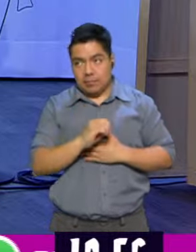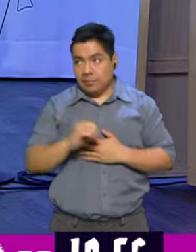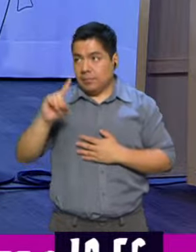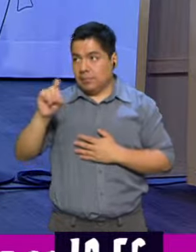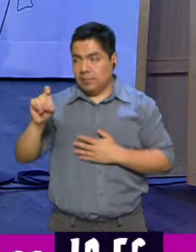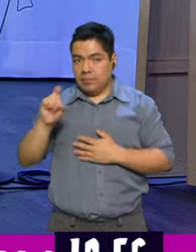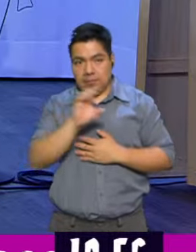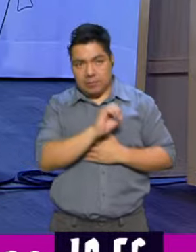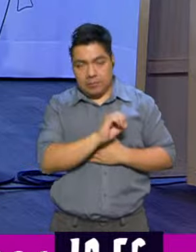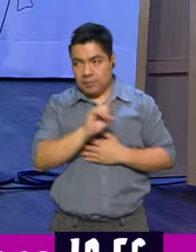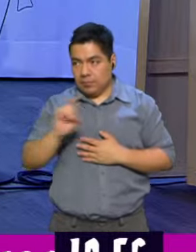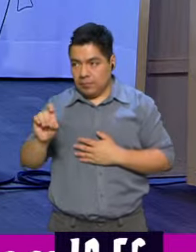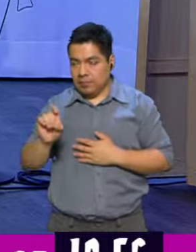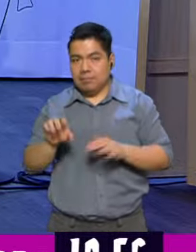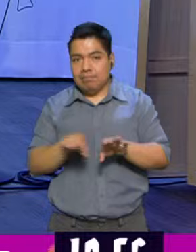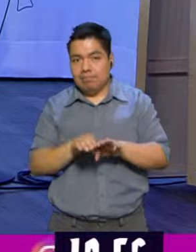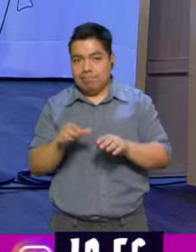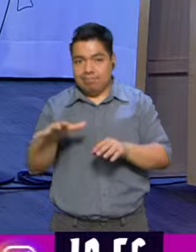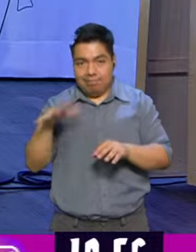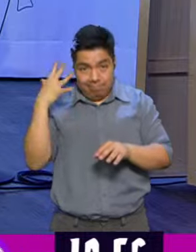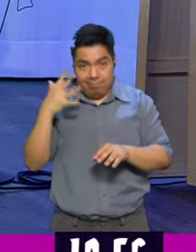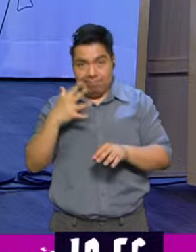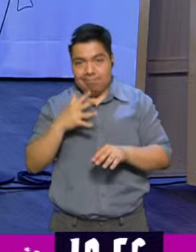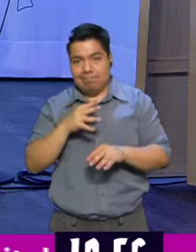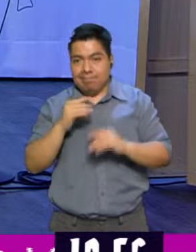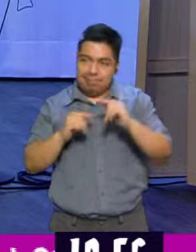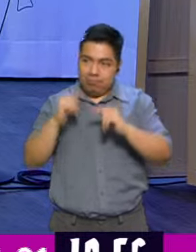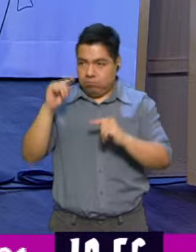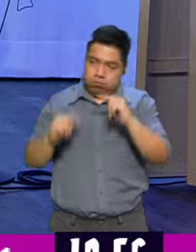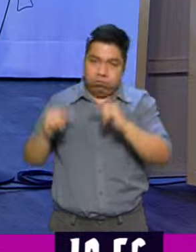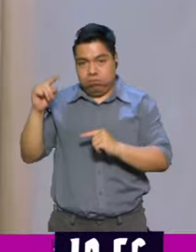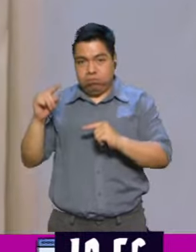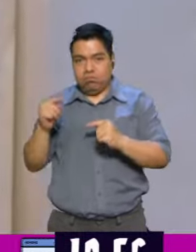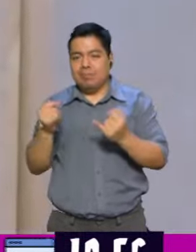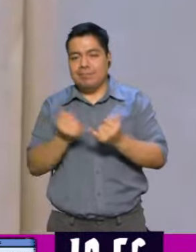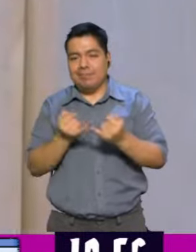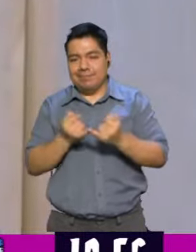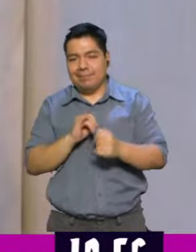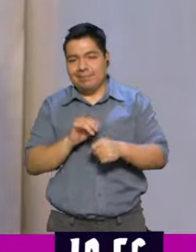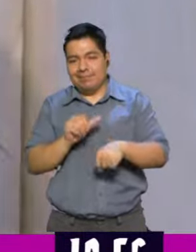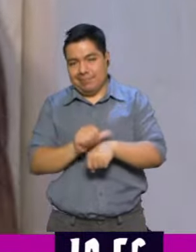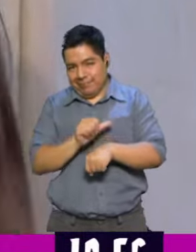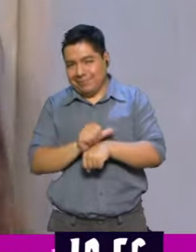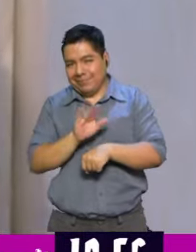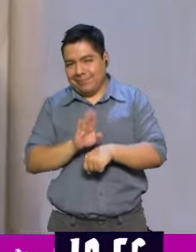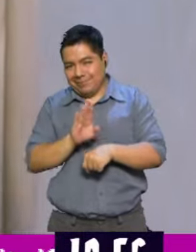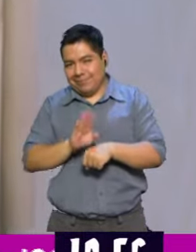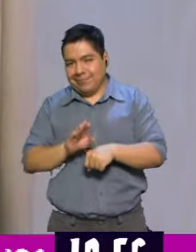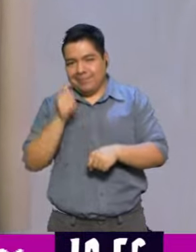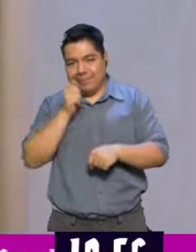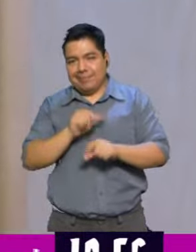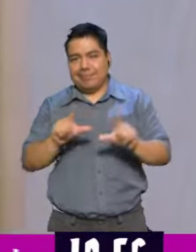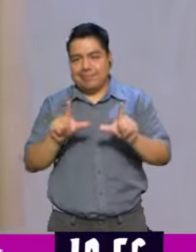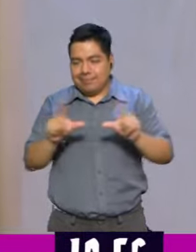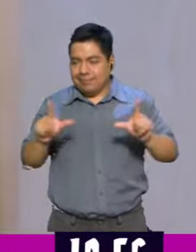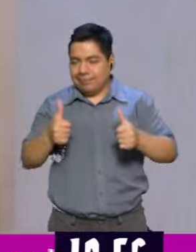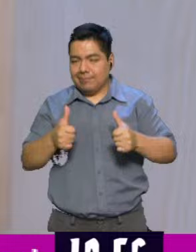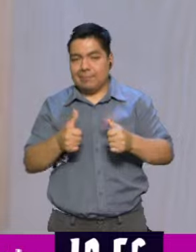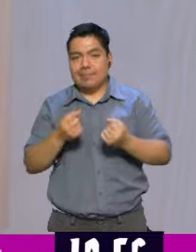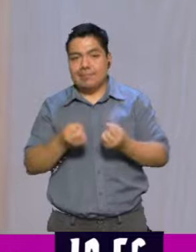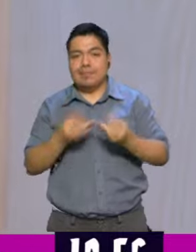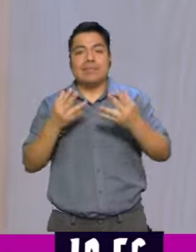¿En cuánto tiempo? ¿Sí? Yo la verdad que sí. ¿Eres como de esos carros yo nuevos? Sí, es como, bueno, siempre lista. Ahí estamos. ¿Y cuántas